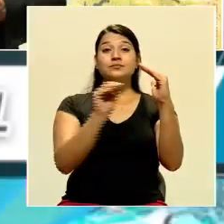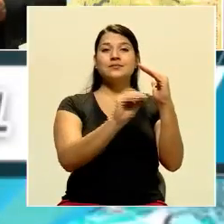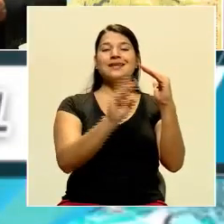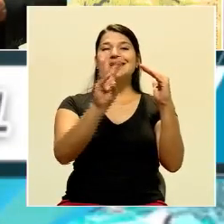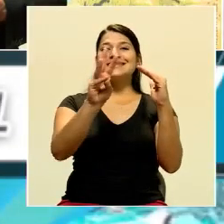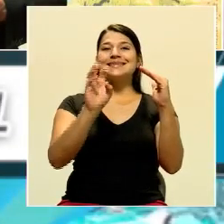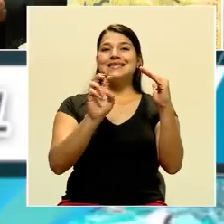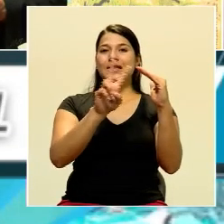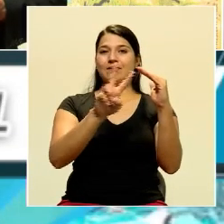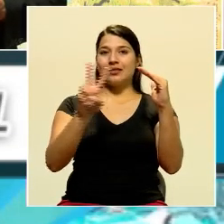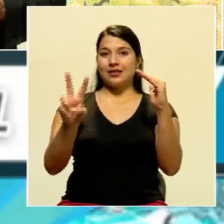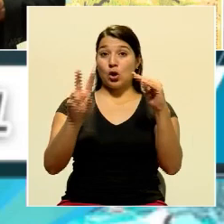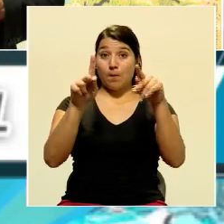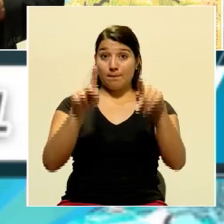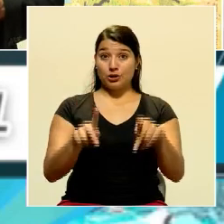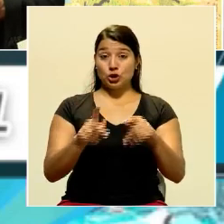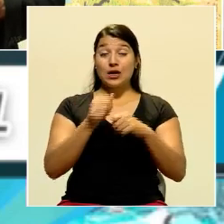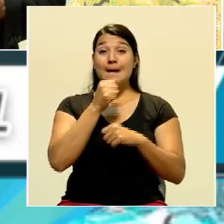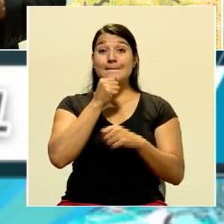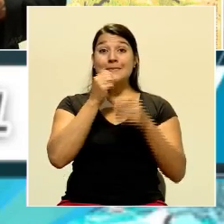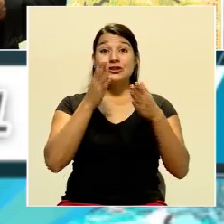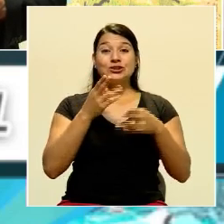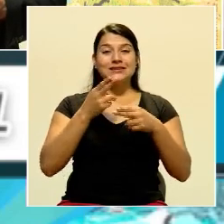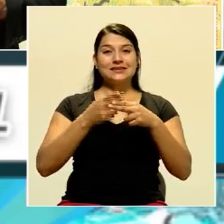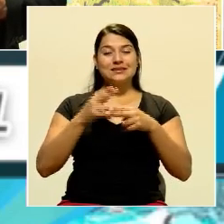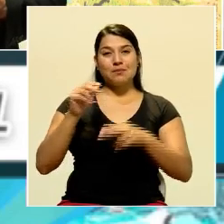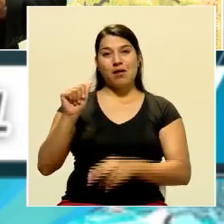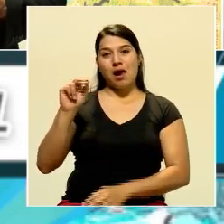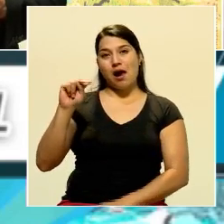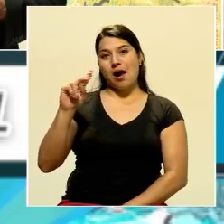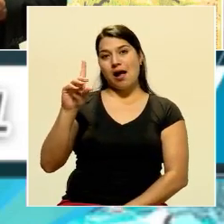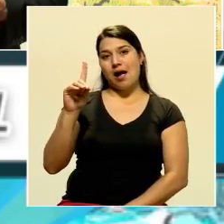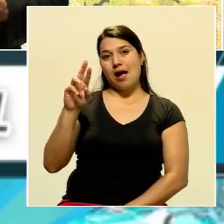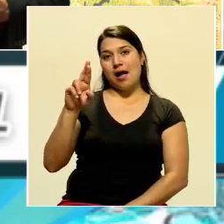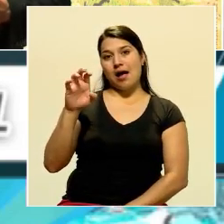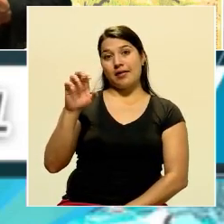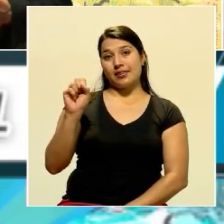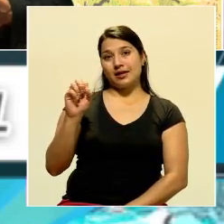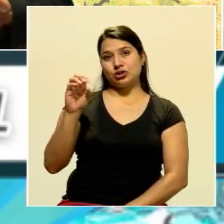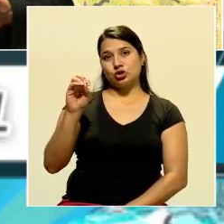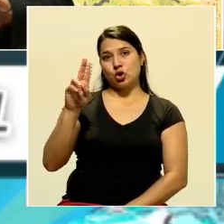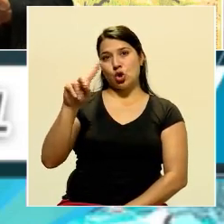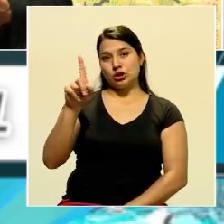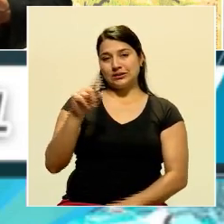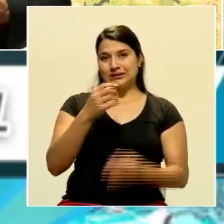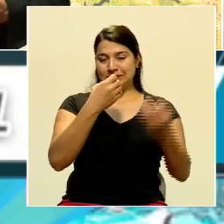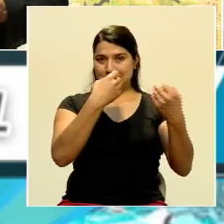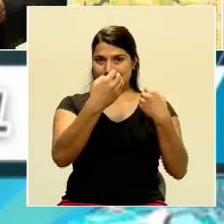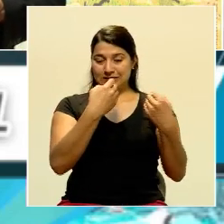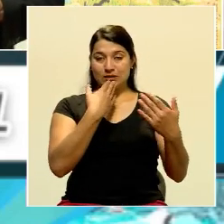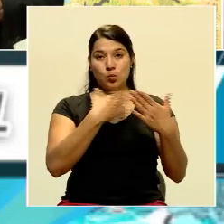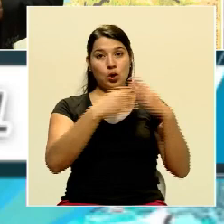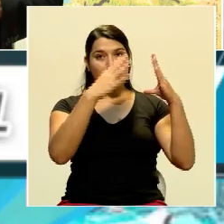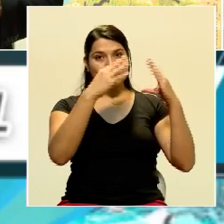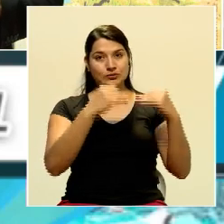personas. En ellos, el periodista Andrés Ortiz nos amplía. Adelante, Andrés, buenas noches.